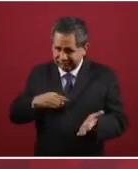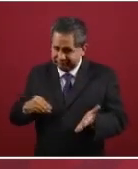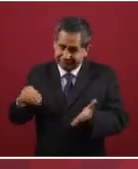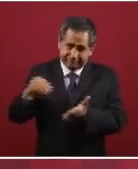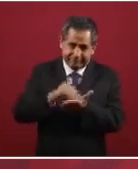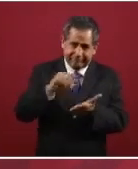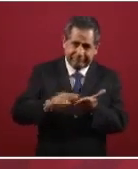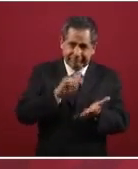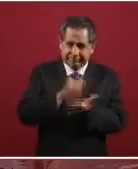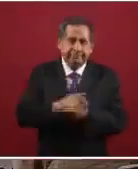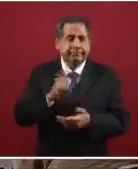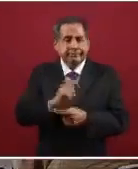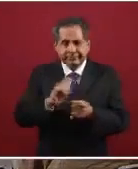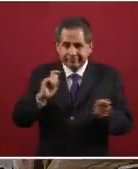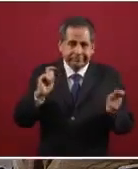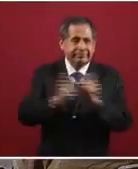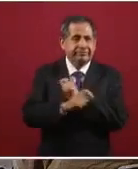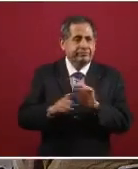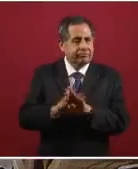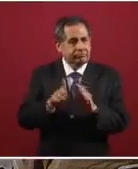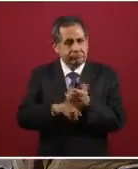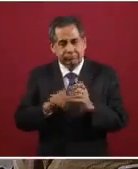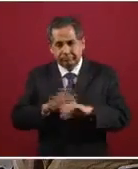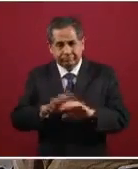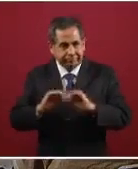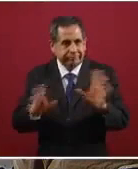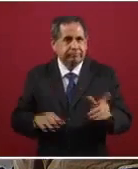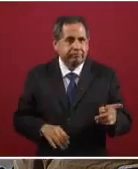otra cosa, es cambiar cualitativamente la situación.